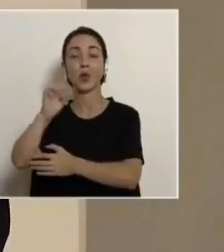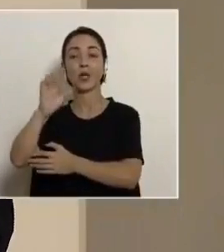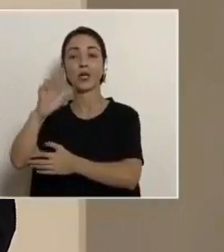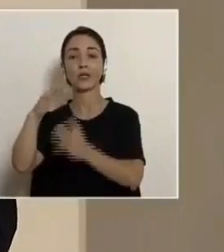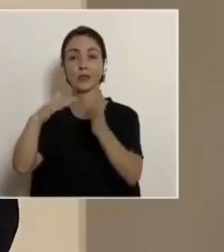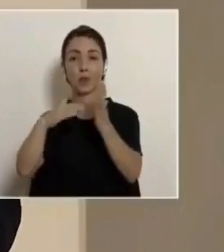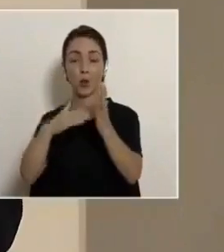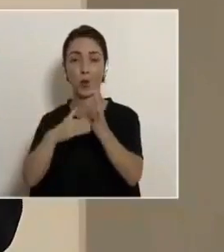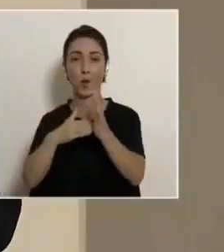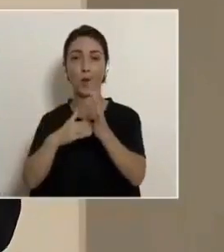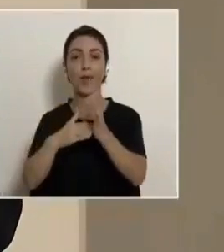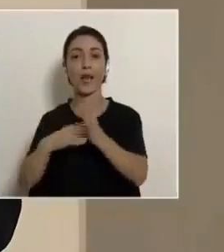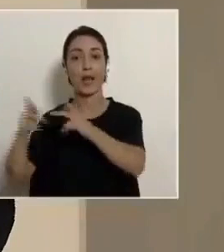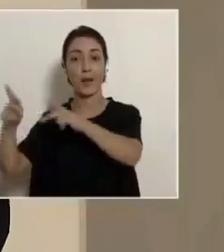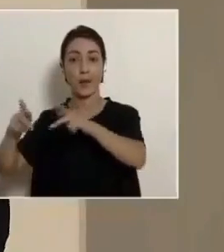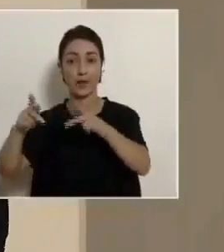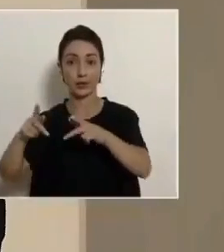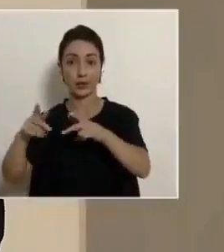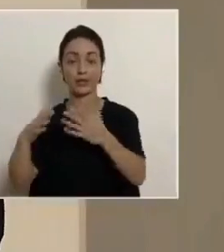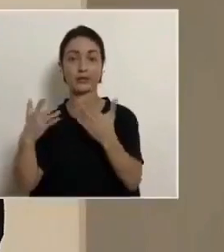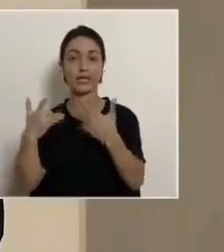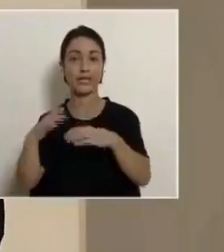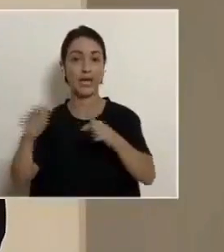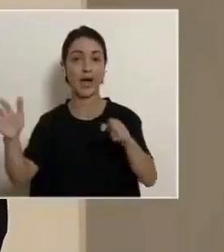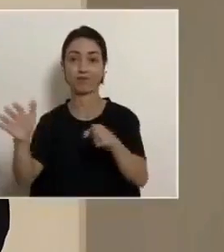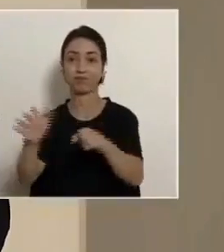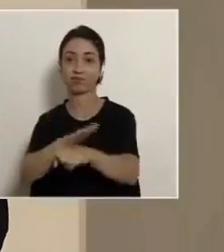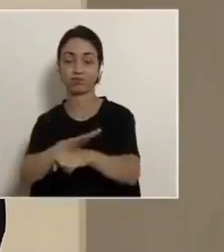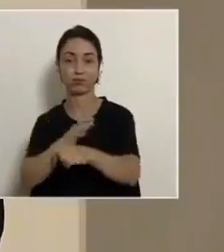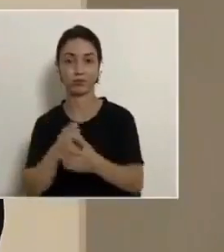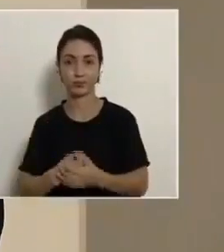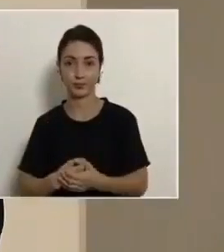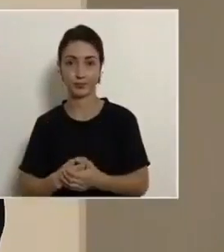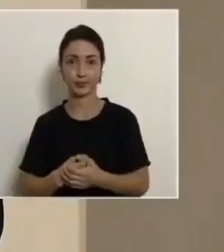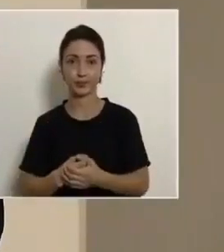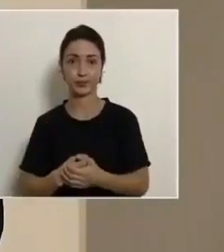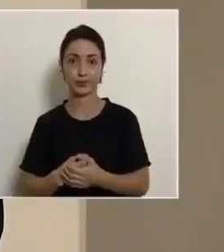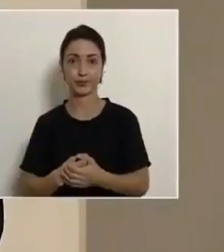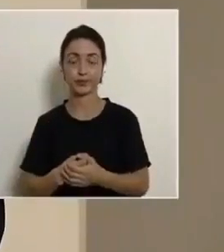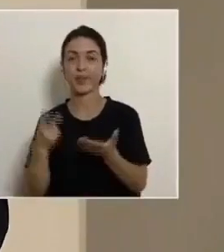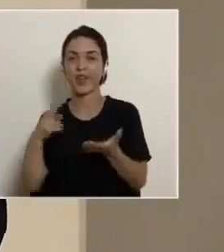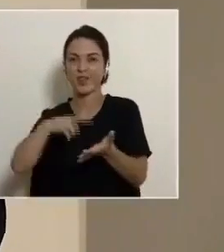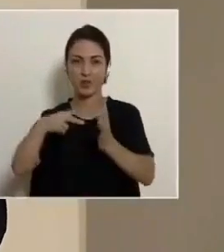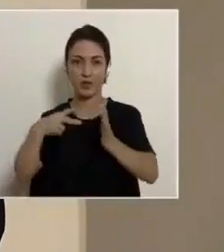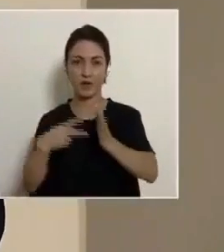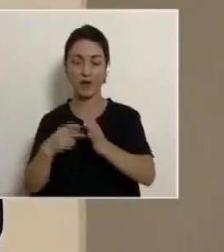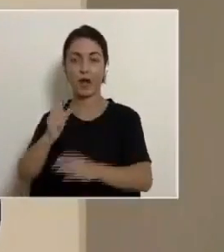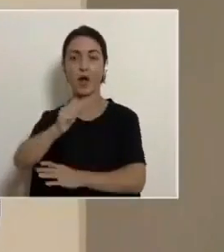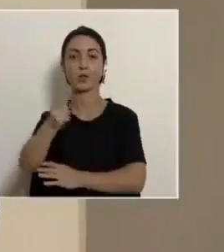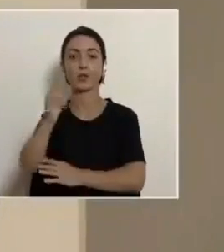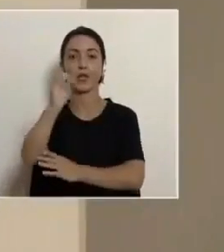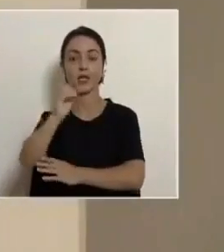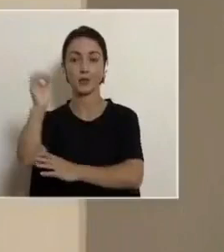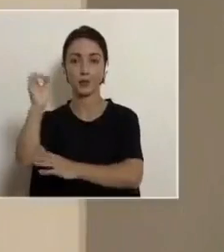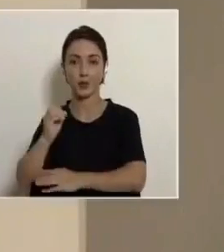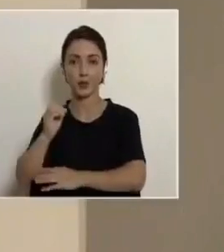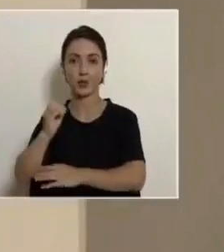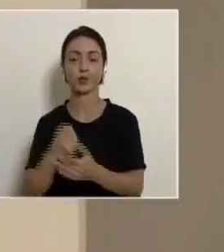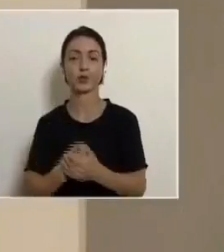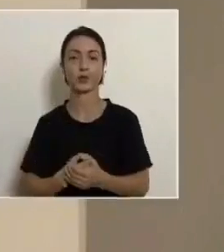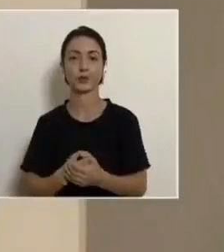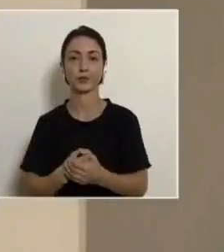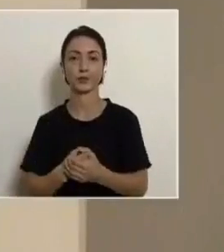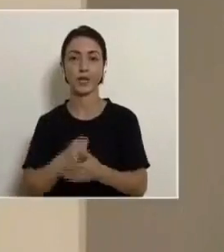345.153 personas que ya tienen el esquema completo. Esto es prácticamente el 10% del total